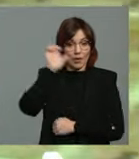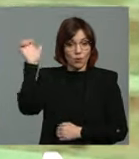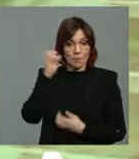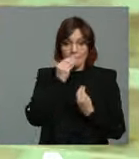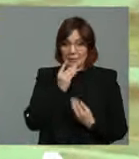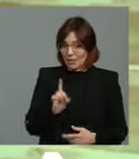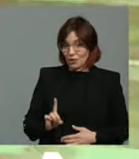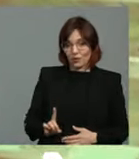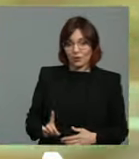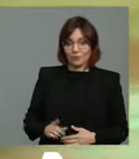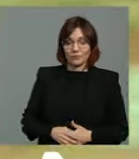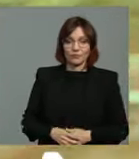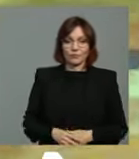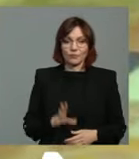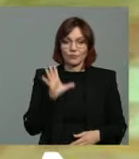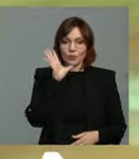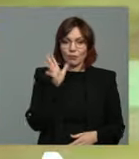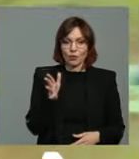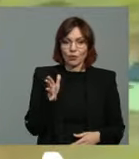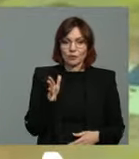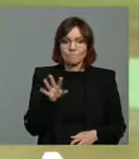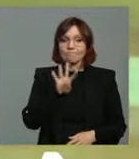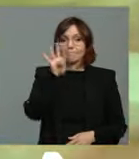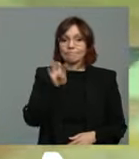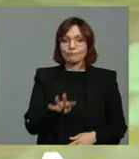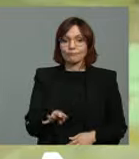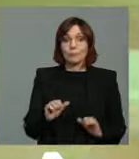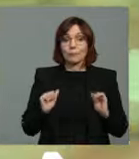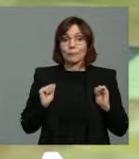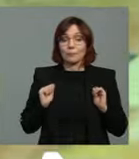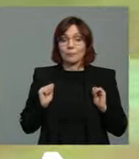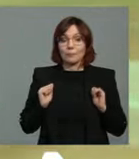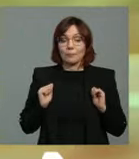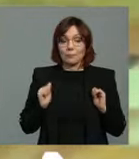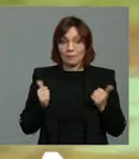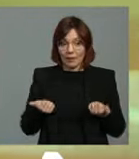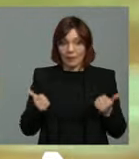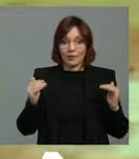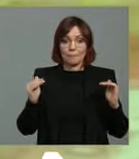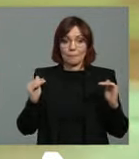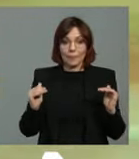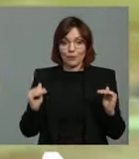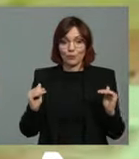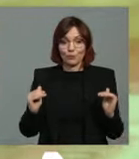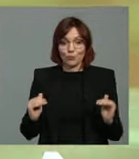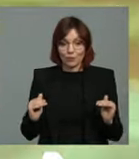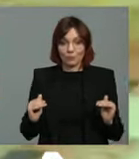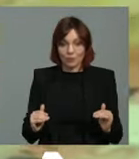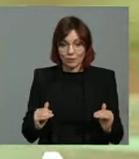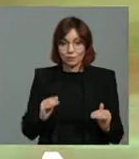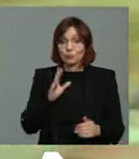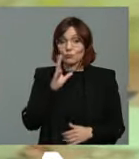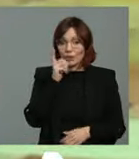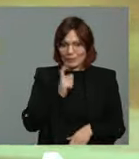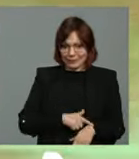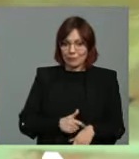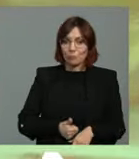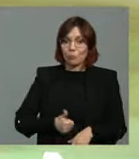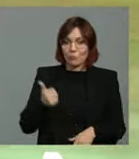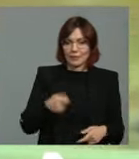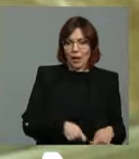con lo cual Ahí es donde Ahí viene la gran incógnita de cuándo empezará como se suele decir a soltar cuerda porque esto no se puede mantener durante mucho tiempo